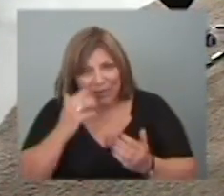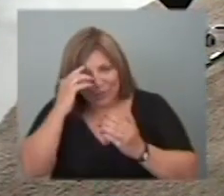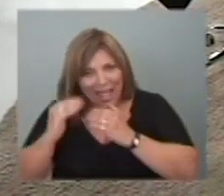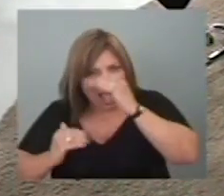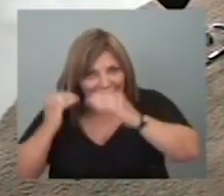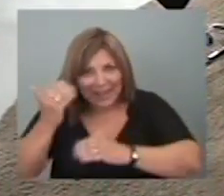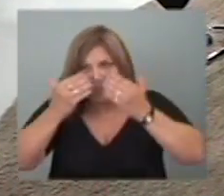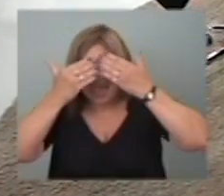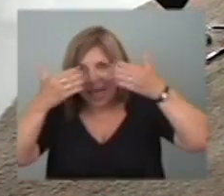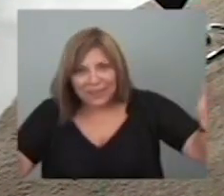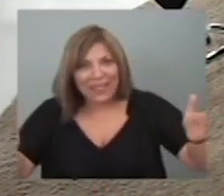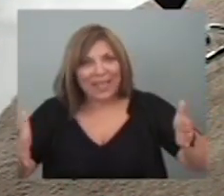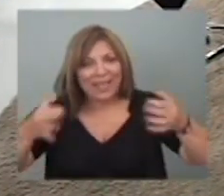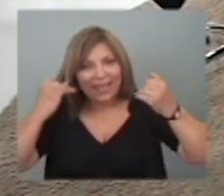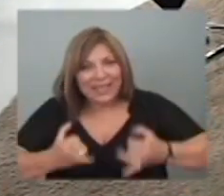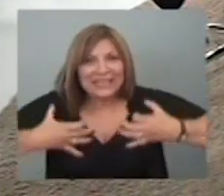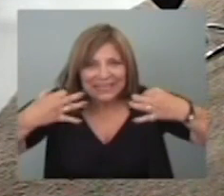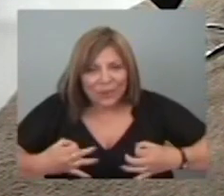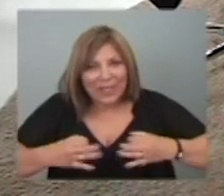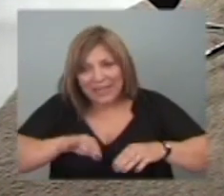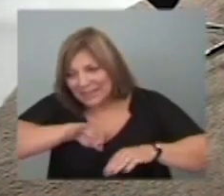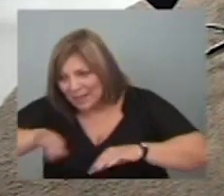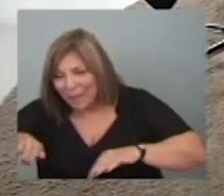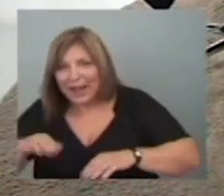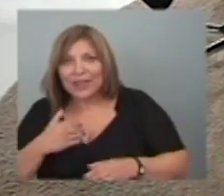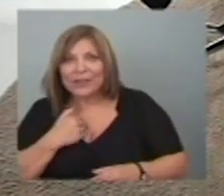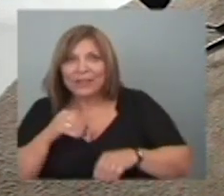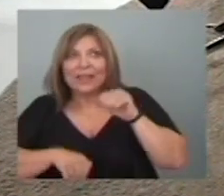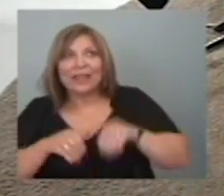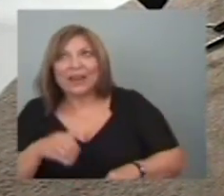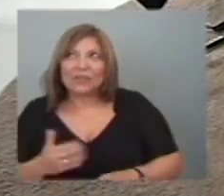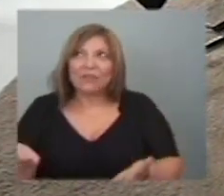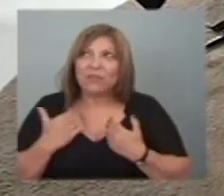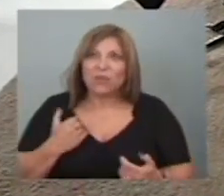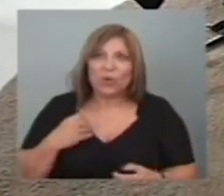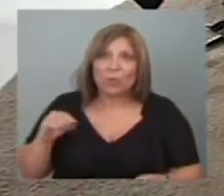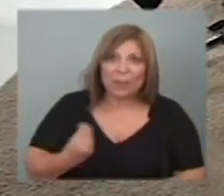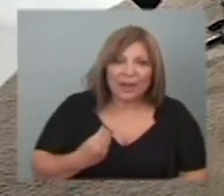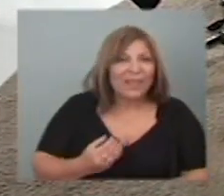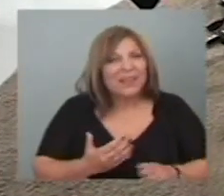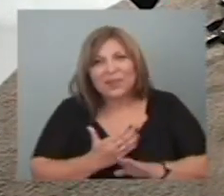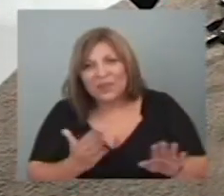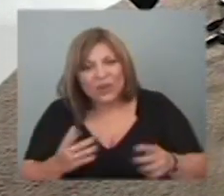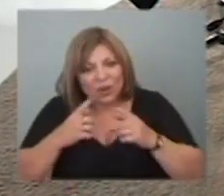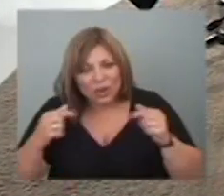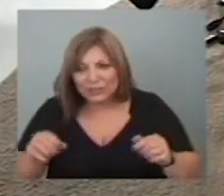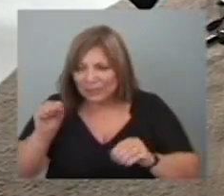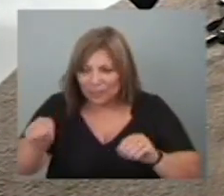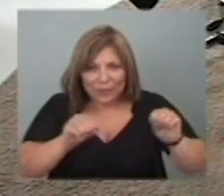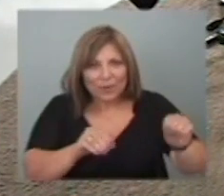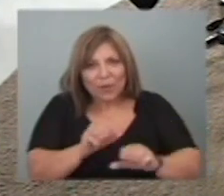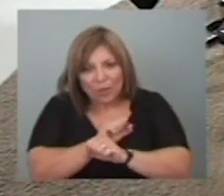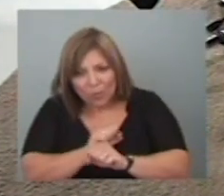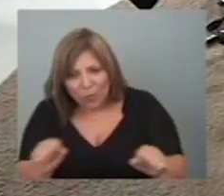consensuada, garantista, que separe de la aprehensión de una elección las cosas y las ponga en su sitio. ¿Puede